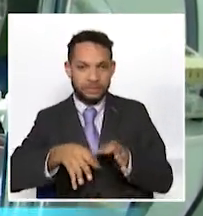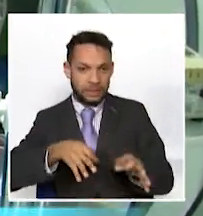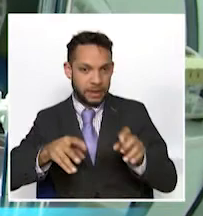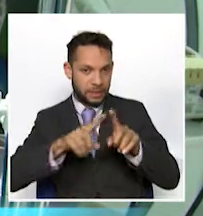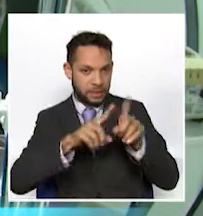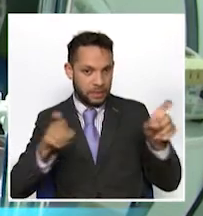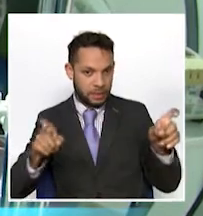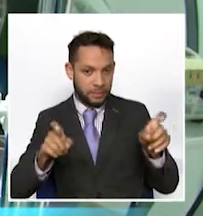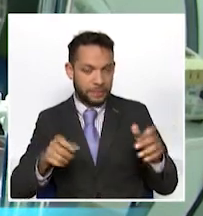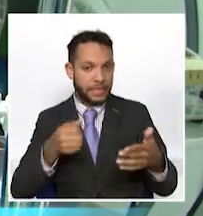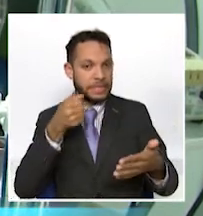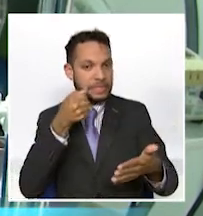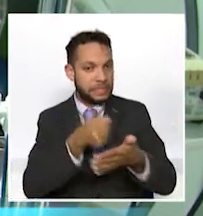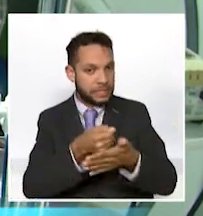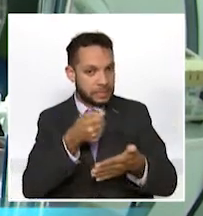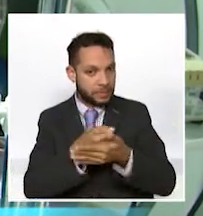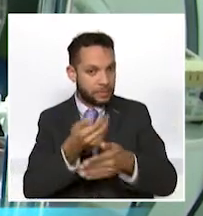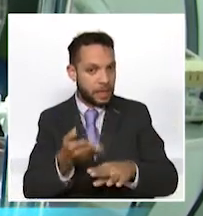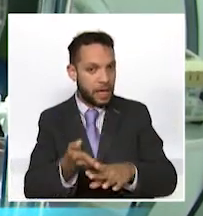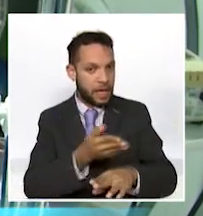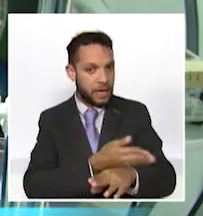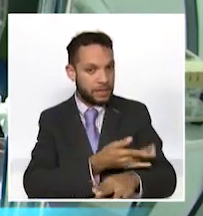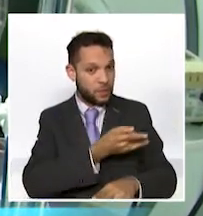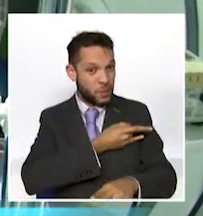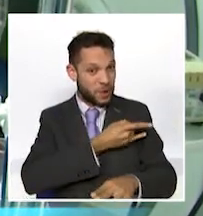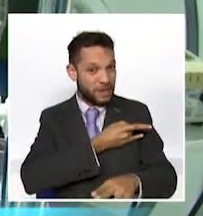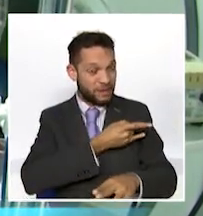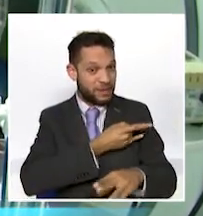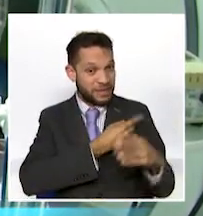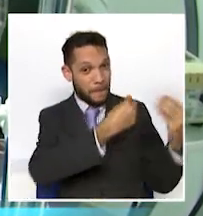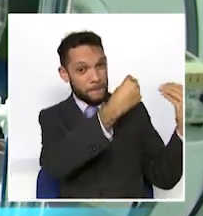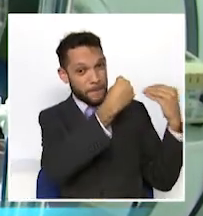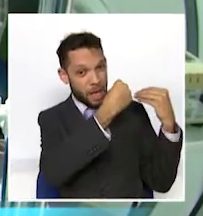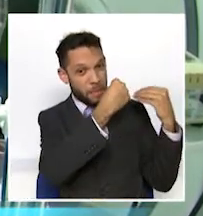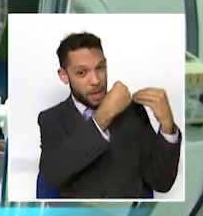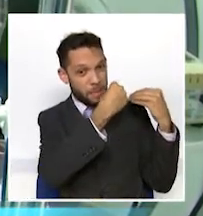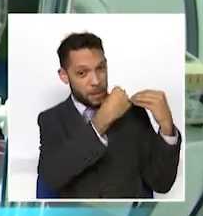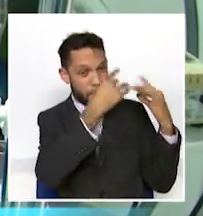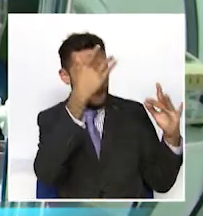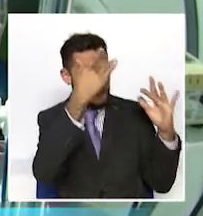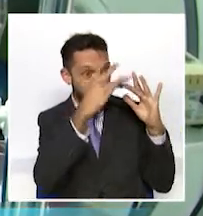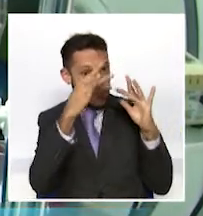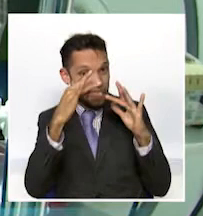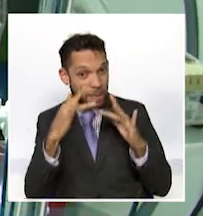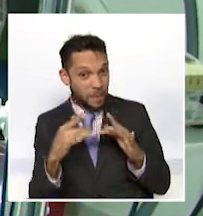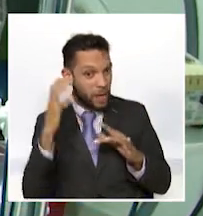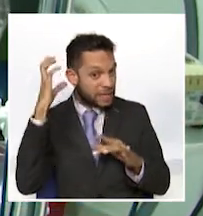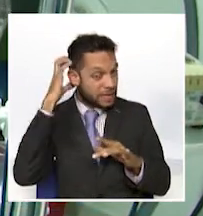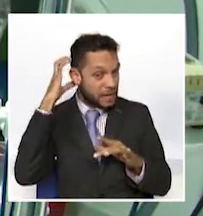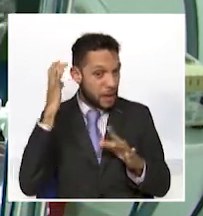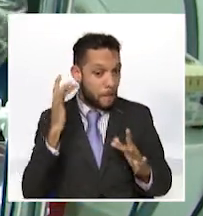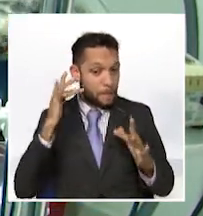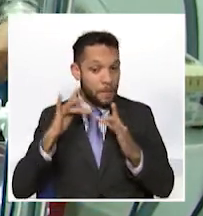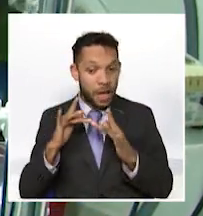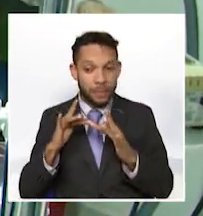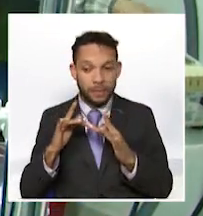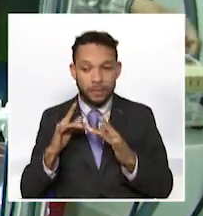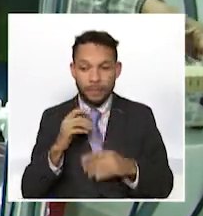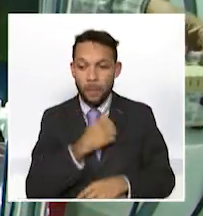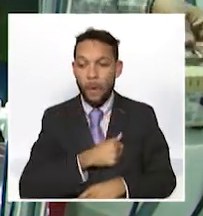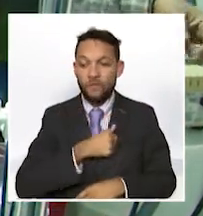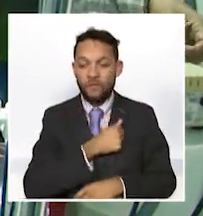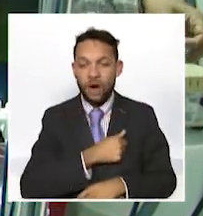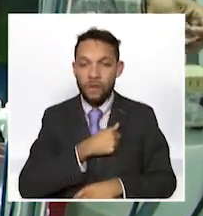insistía cuando estudié odontología neurofocal, ¿por qué el médico cuando nos revisa, por favor doctor, me presta un